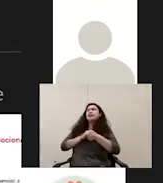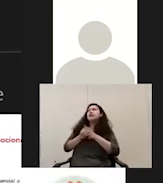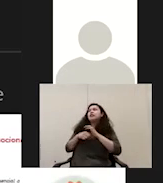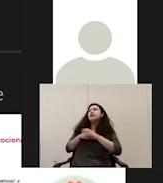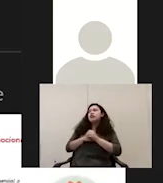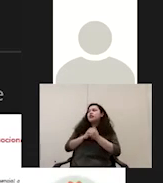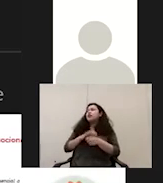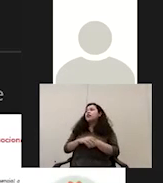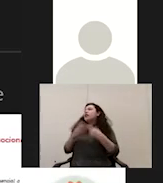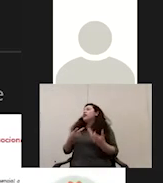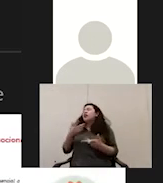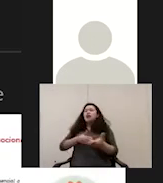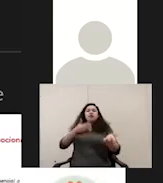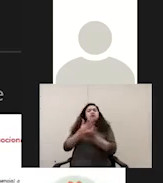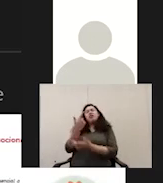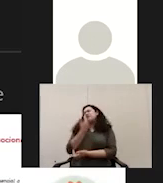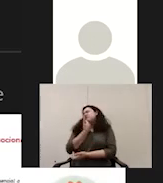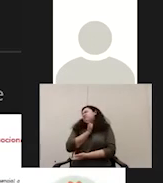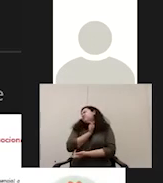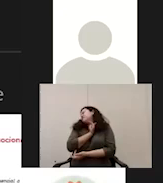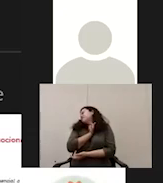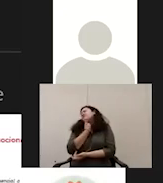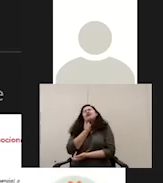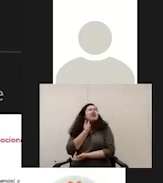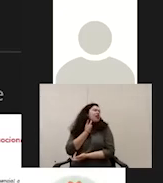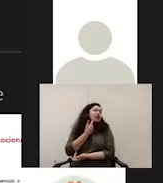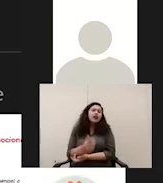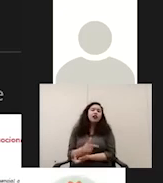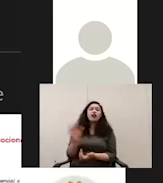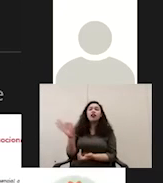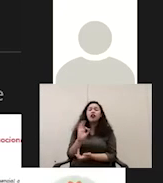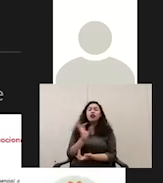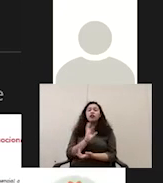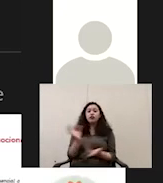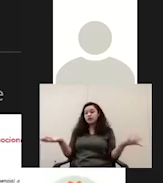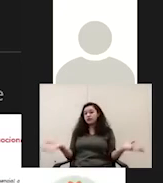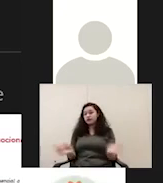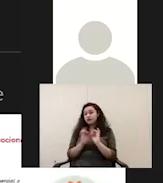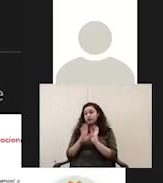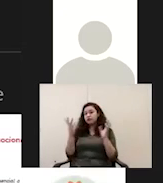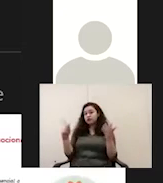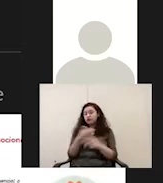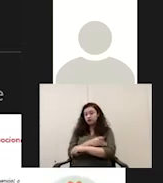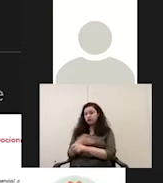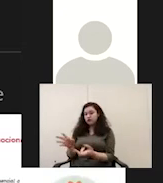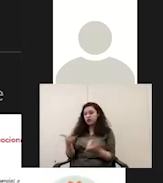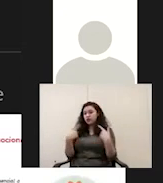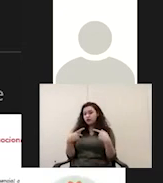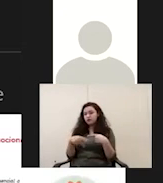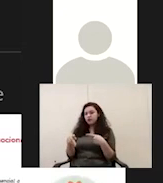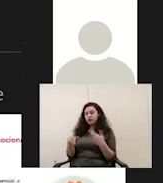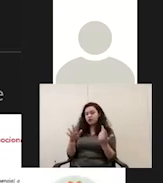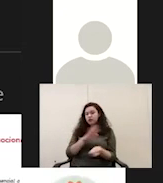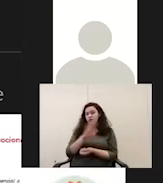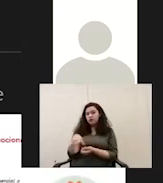no quieren ir tal vez, probablemente porque a lo mejor hubo un caso en su familia, tal vez perdieron a alguien de su familia